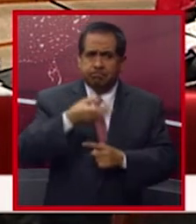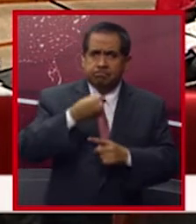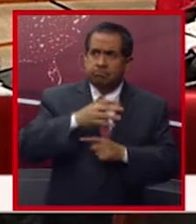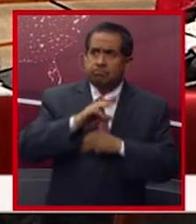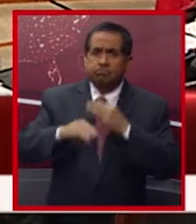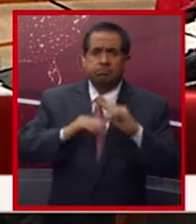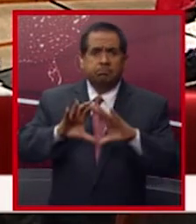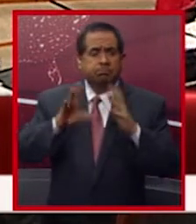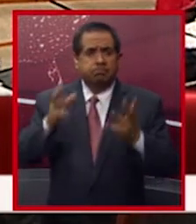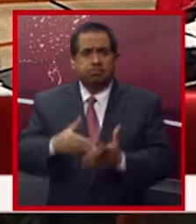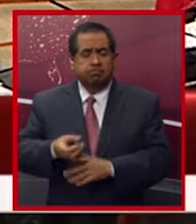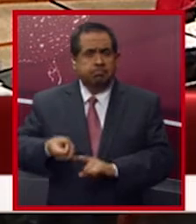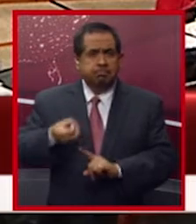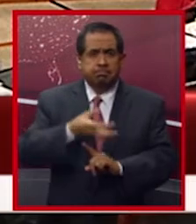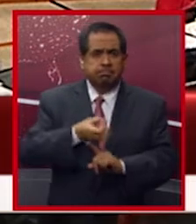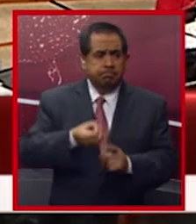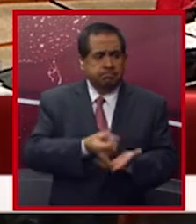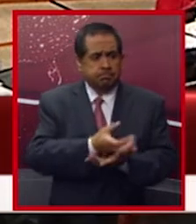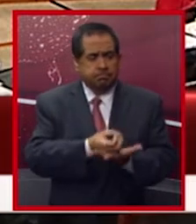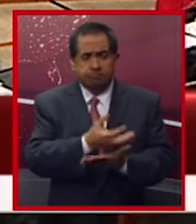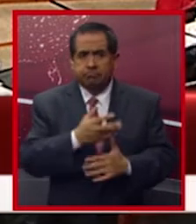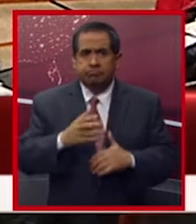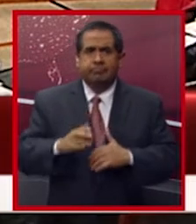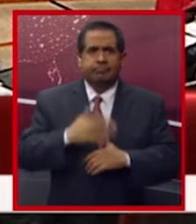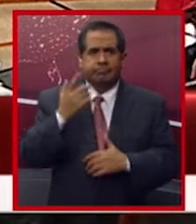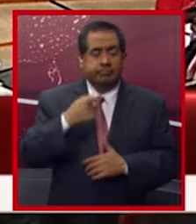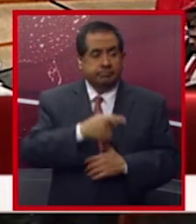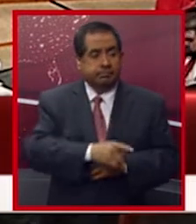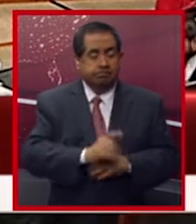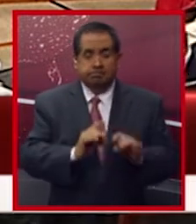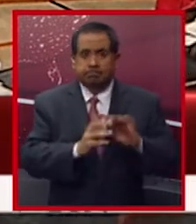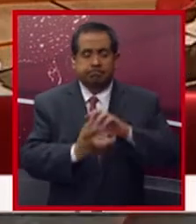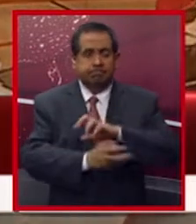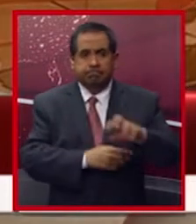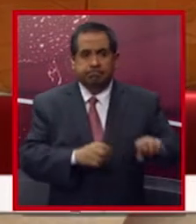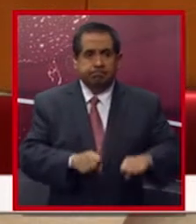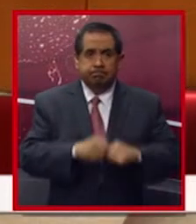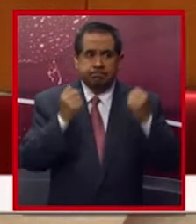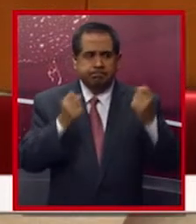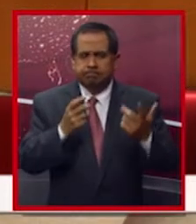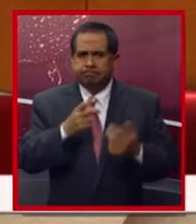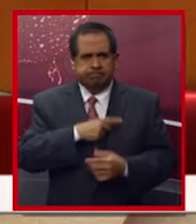viviendo una condición que puede desestabilizar a la nación sudamericana.